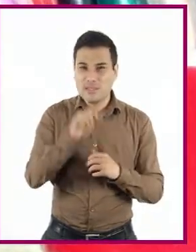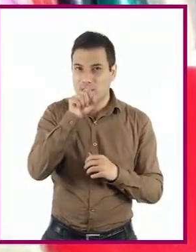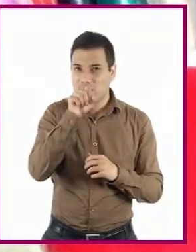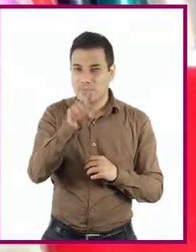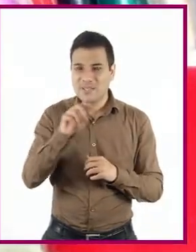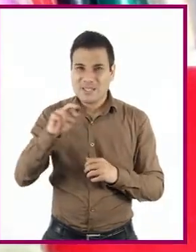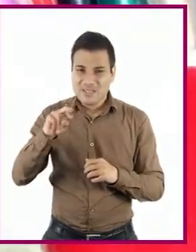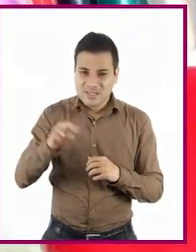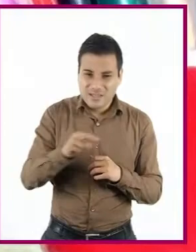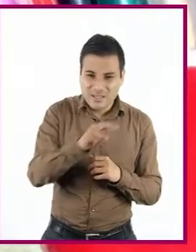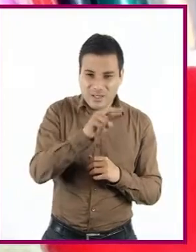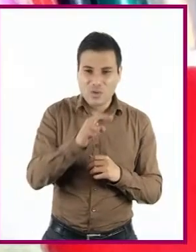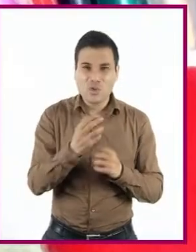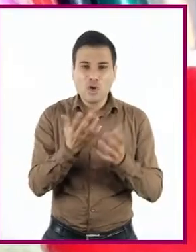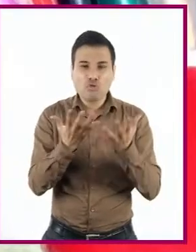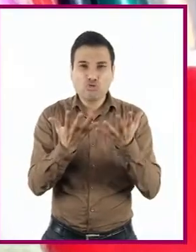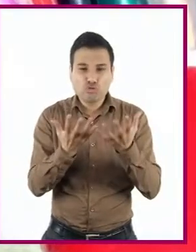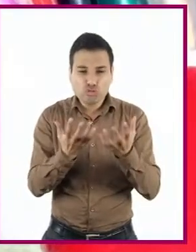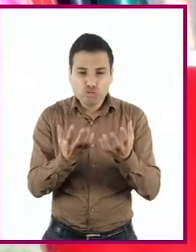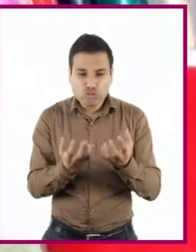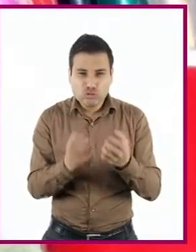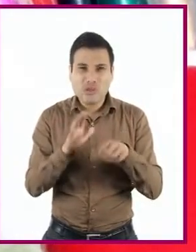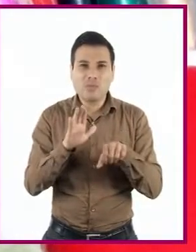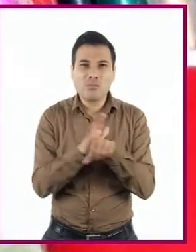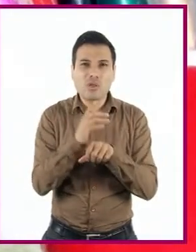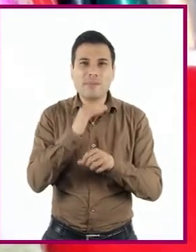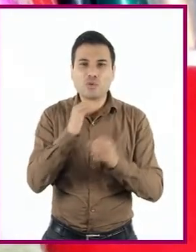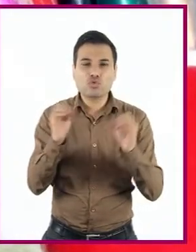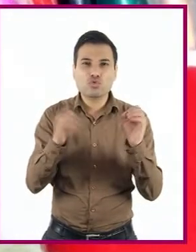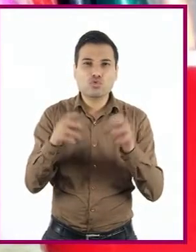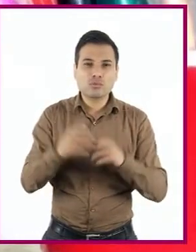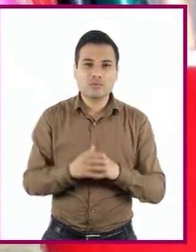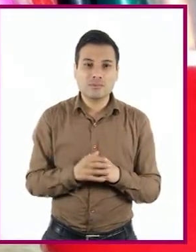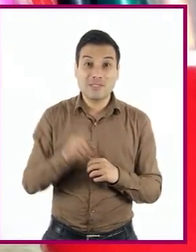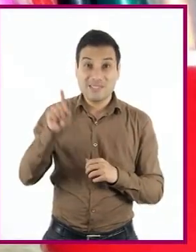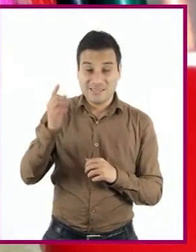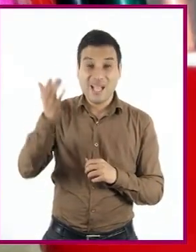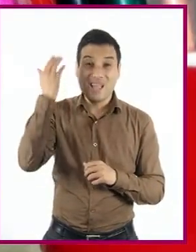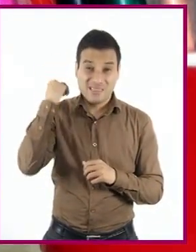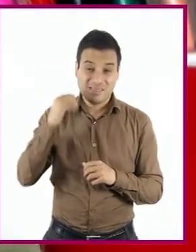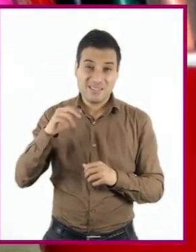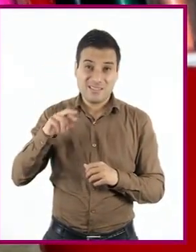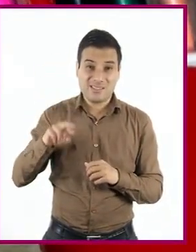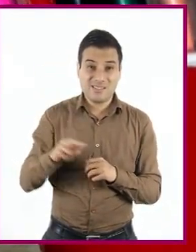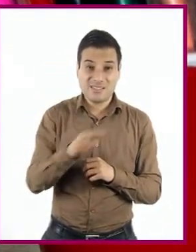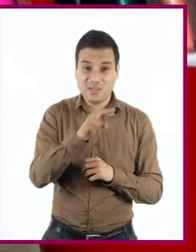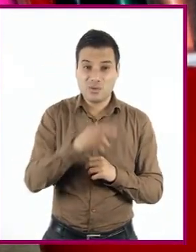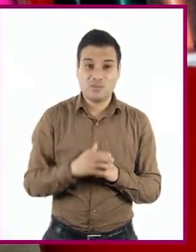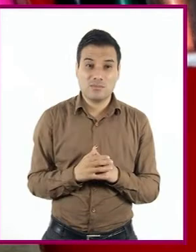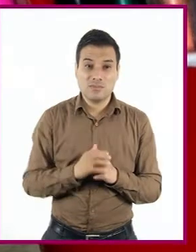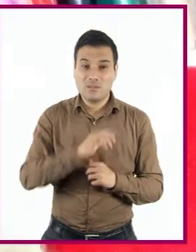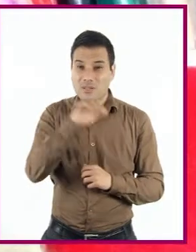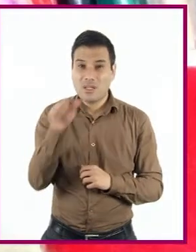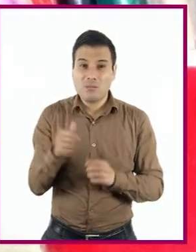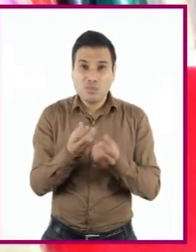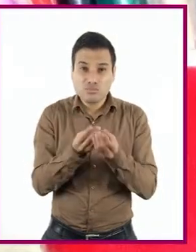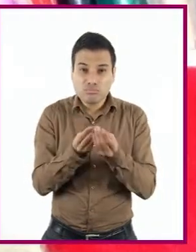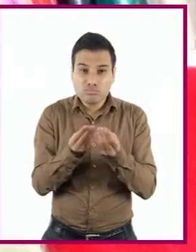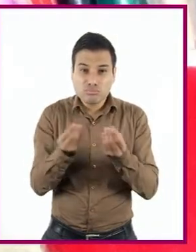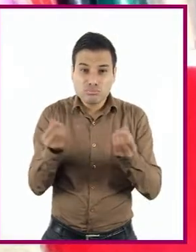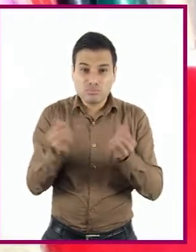ríos, los ríos se secaban por la contaminación. Puede ser, ese era un río en el 2020, pero pues no parece río. En